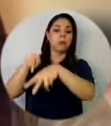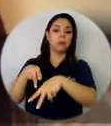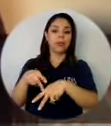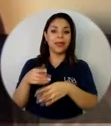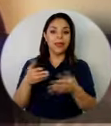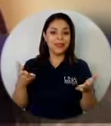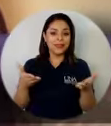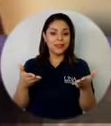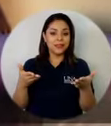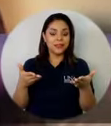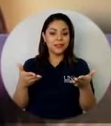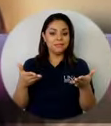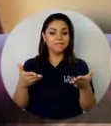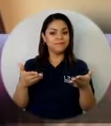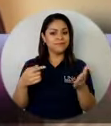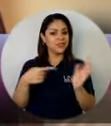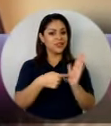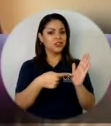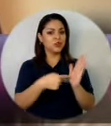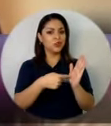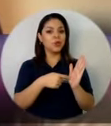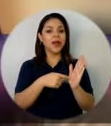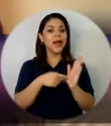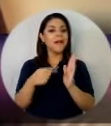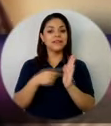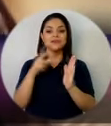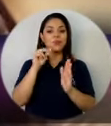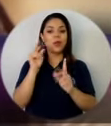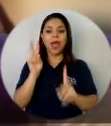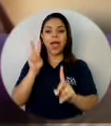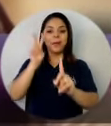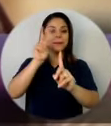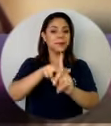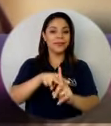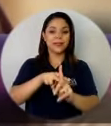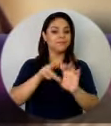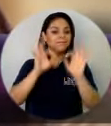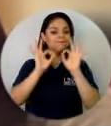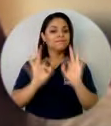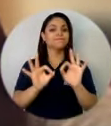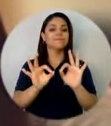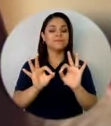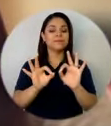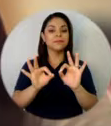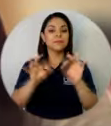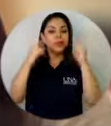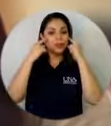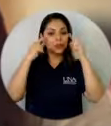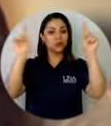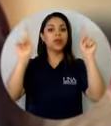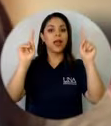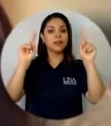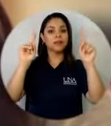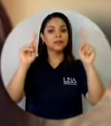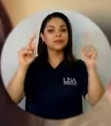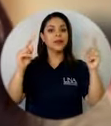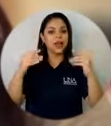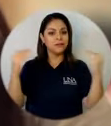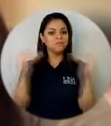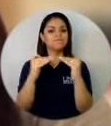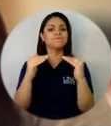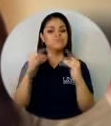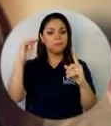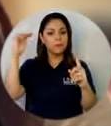el hecho de que esto no ha sido implementado de la mejor manera o no ha sido implementado para poder